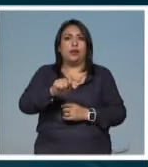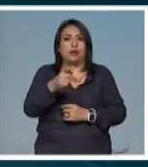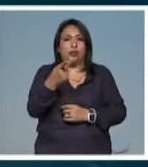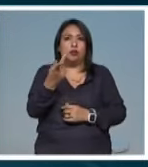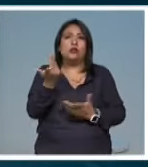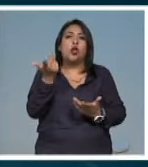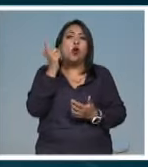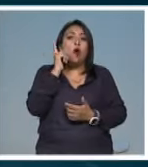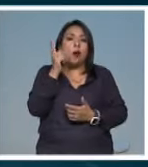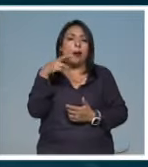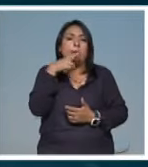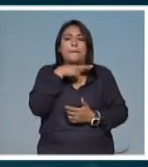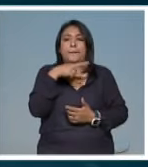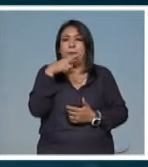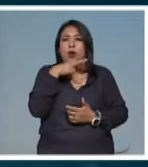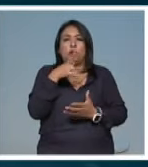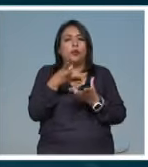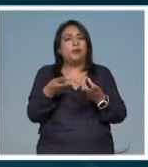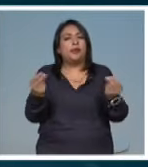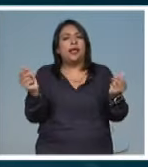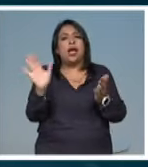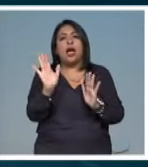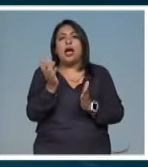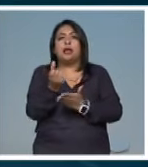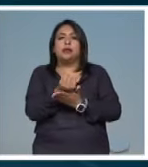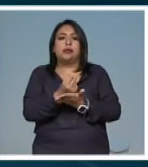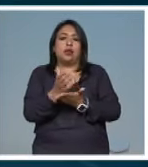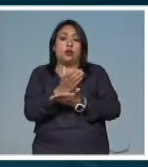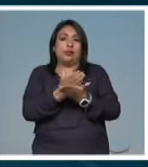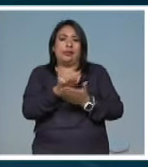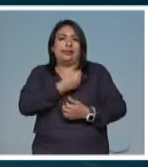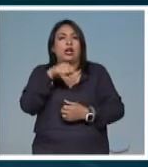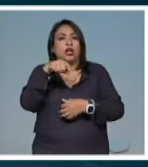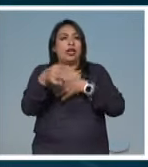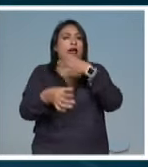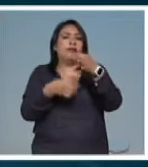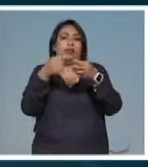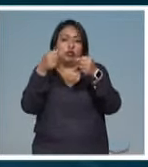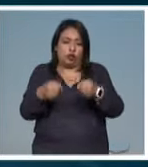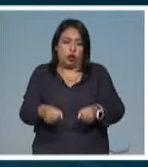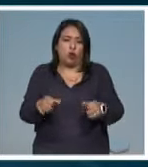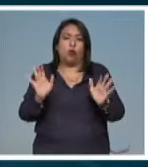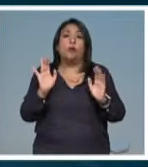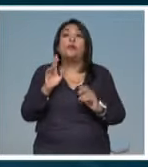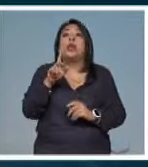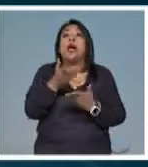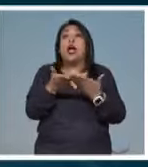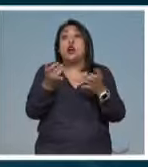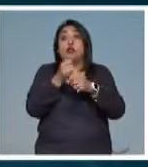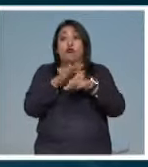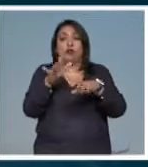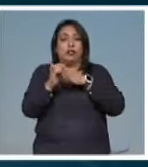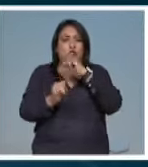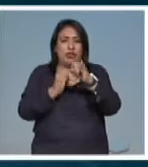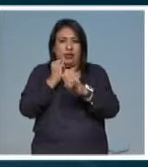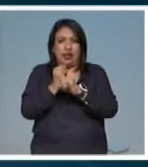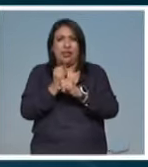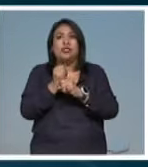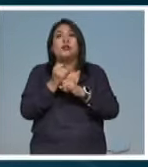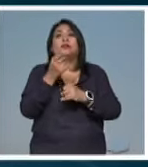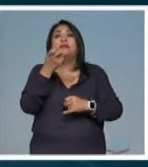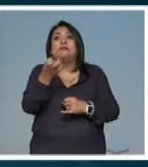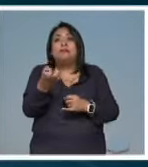bueno, pues esperamos que pronto esté recuperado y aquí les vamos a dar la buena noticia seguramente. Ahora tenemos información internacional. Estas